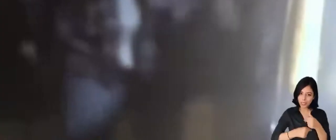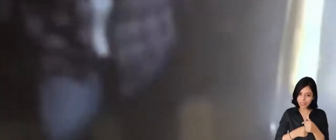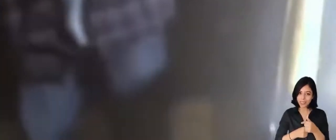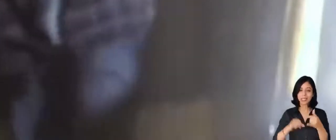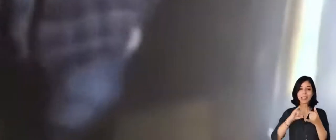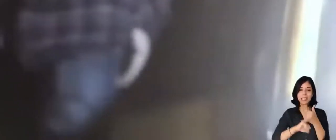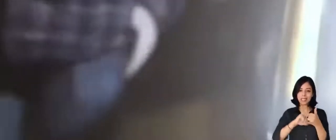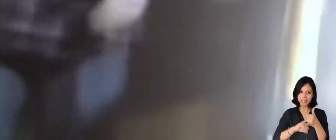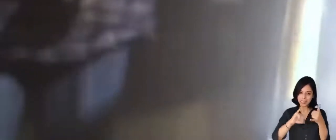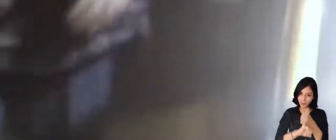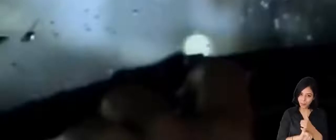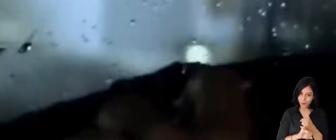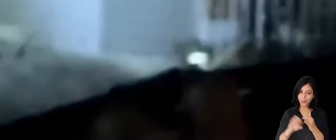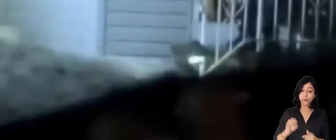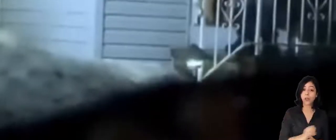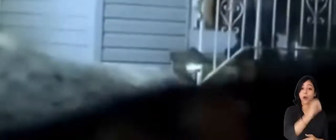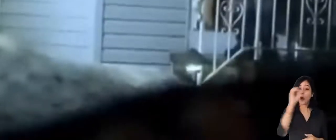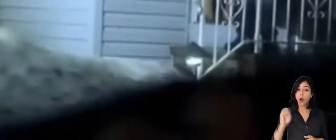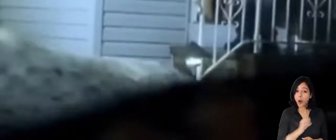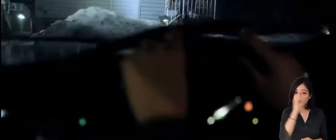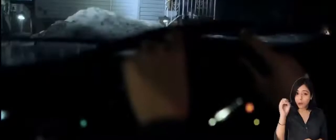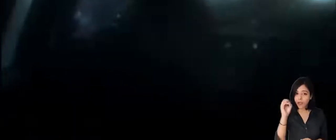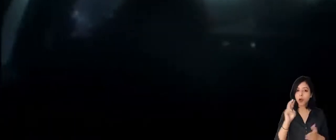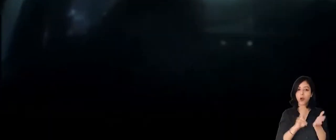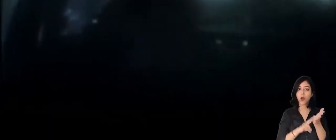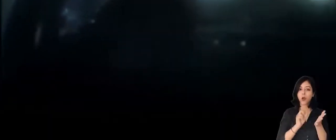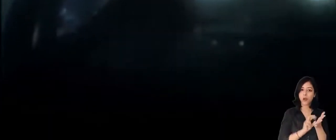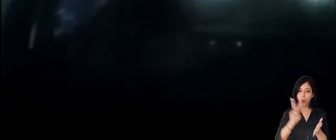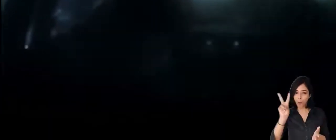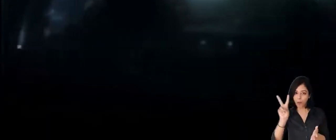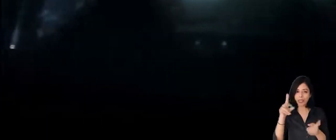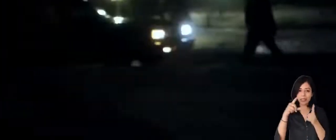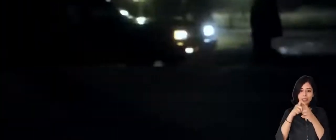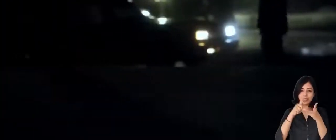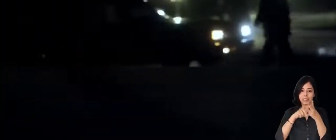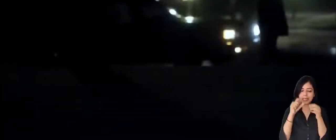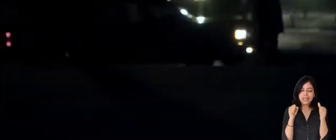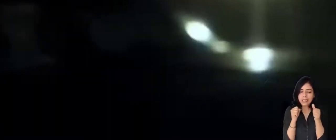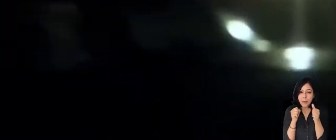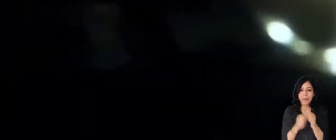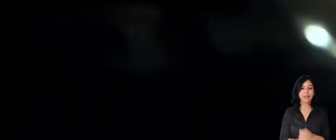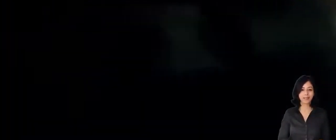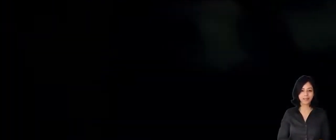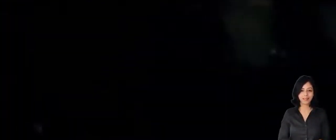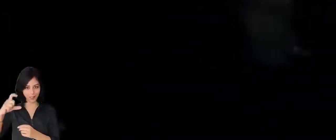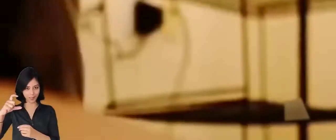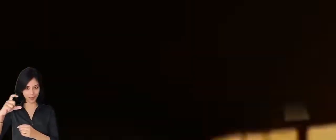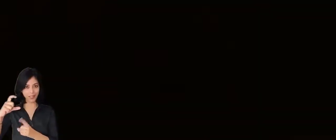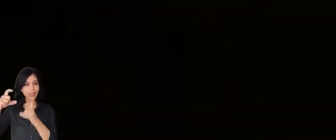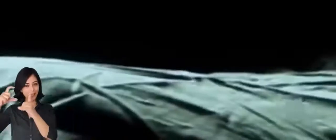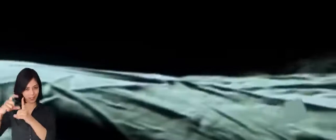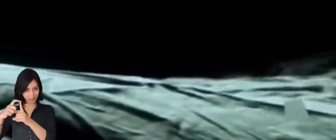joven desaparecida, Robin en realidad ya estaba muerta en la parte de atrás del vehículo.